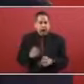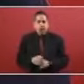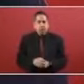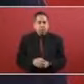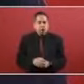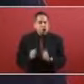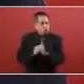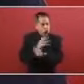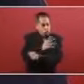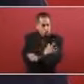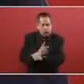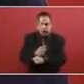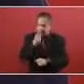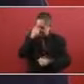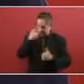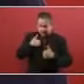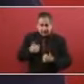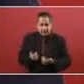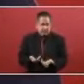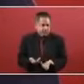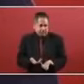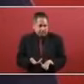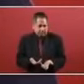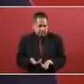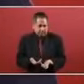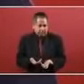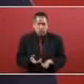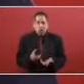con moralidad. No es un